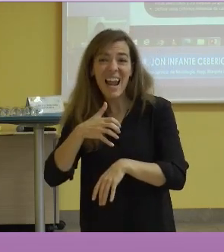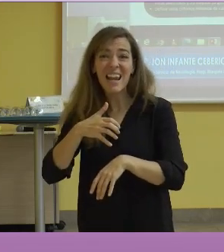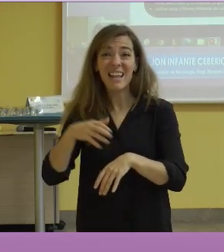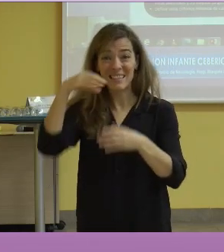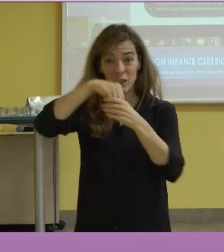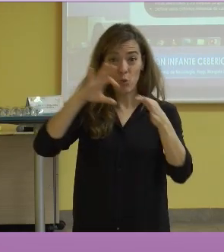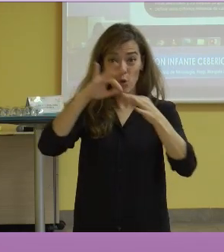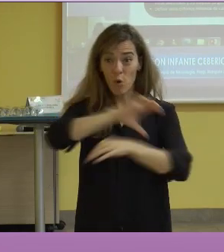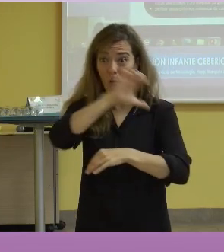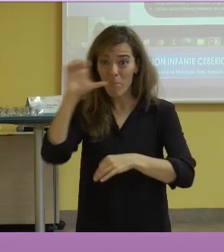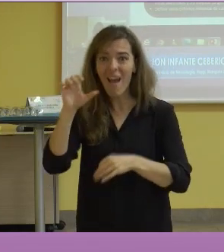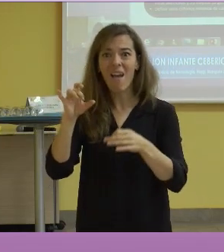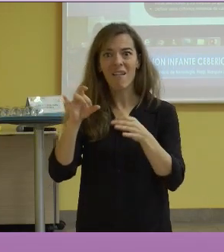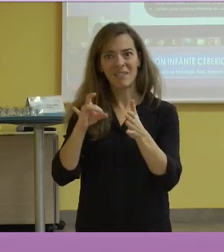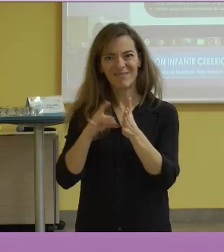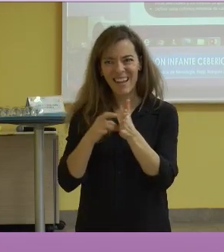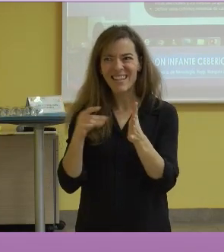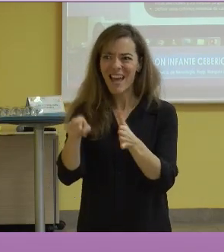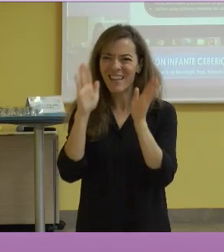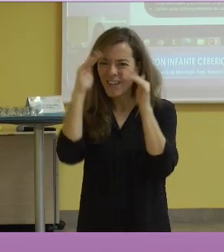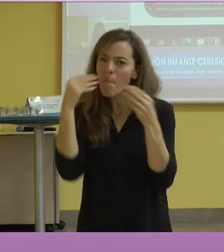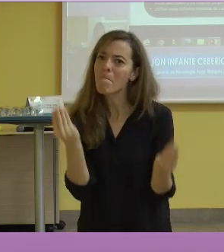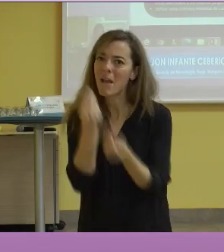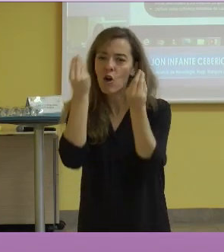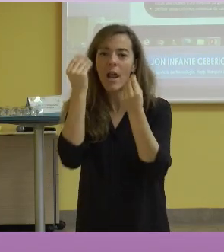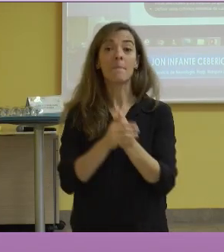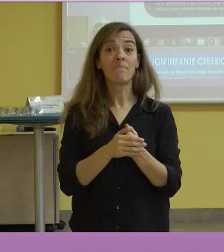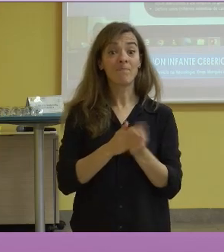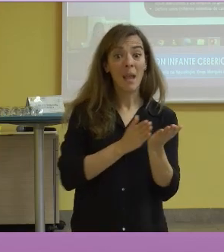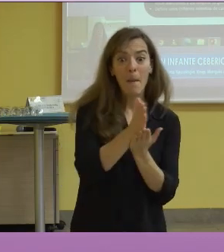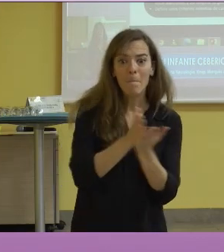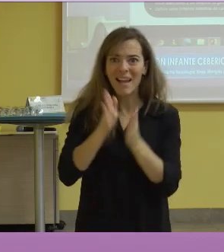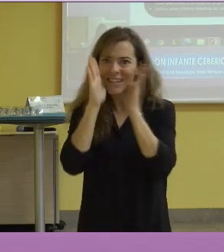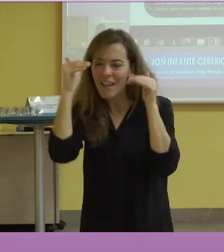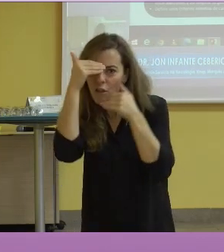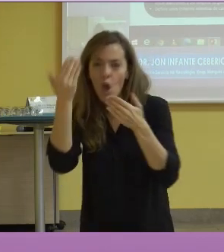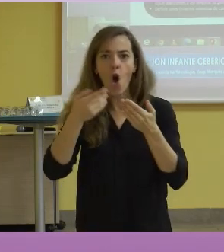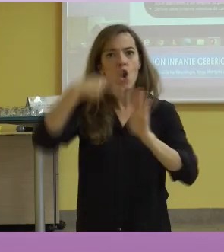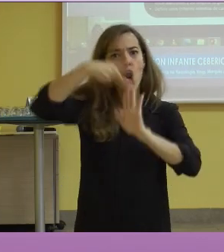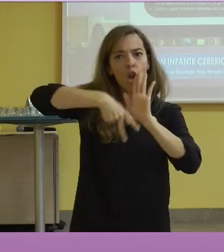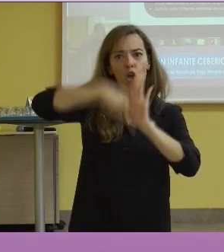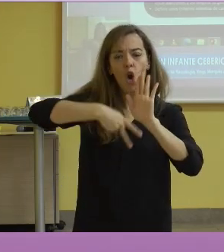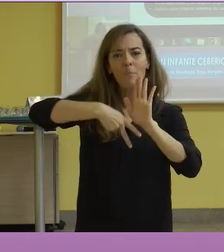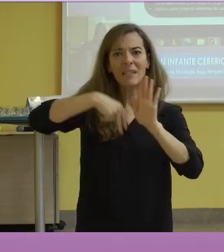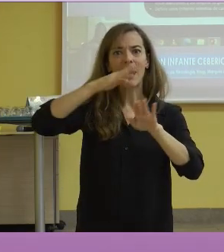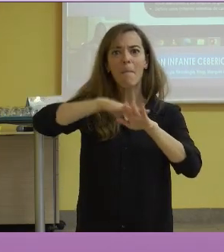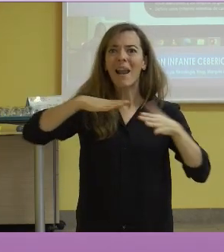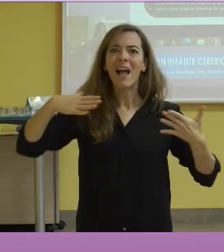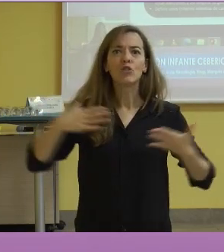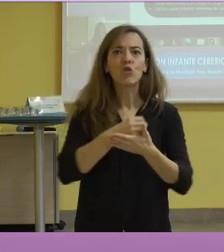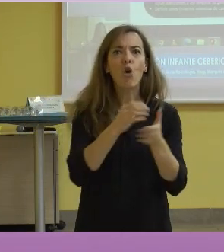Europea, desarrollar, compartir y aplicar vías de atención y directrices para todos los grupos de